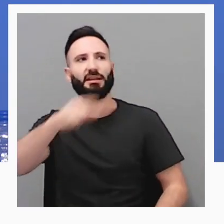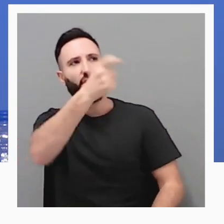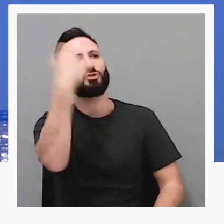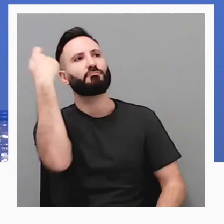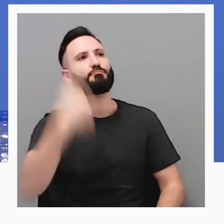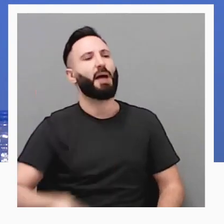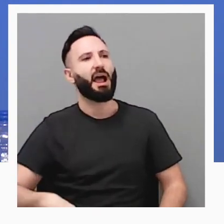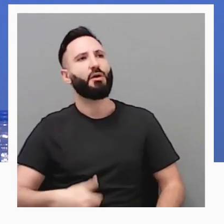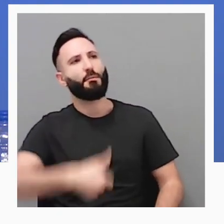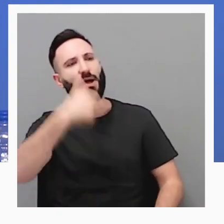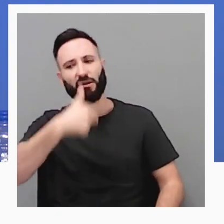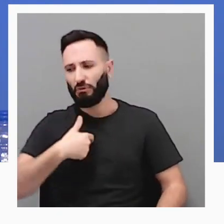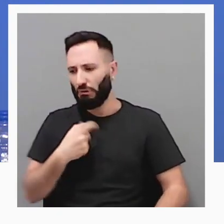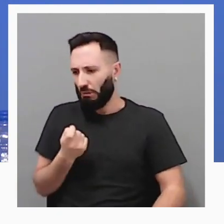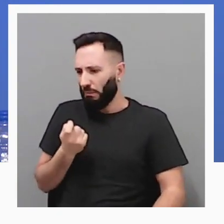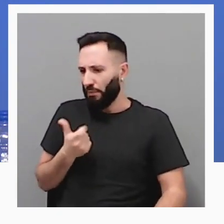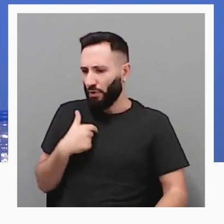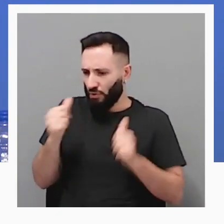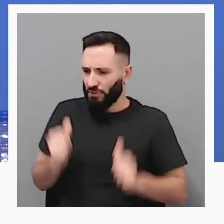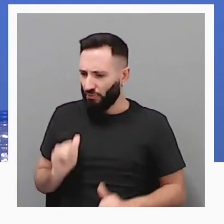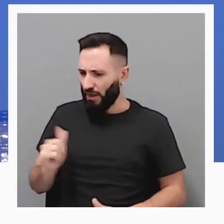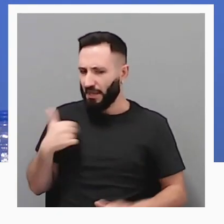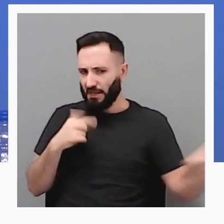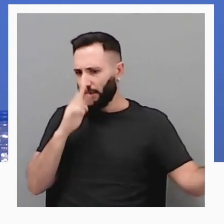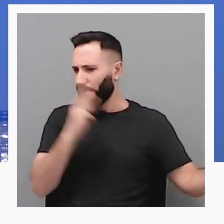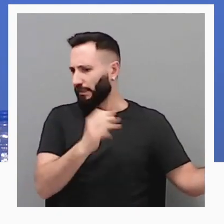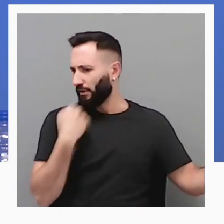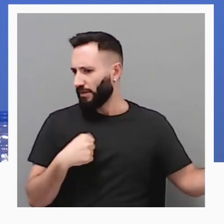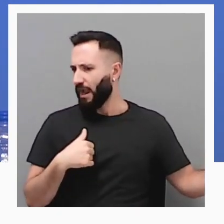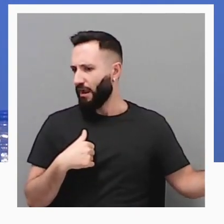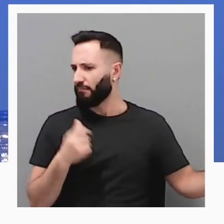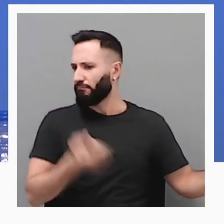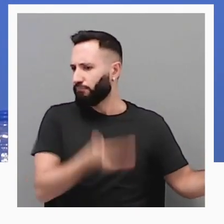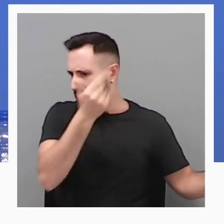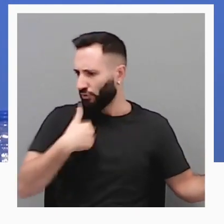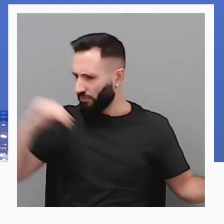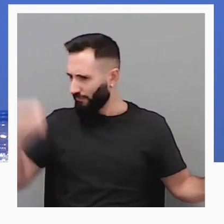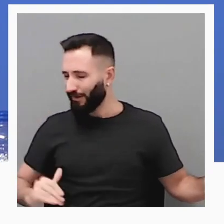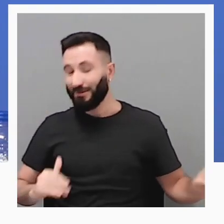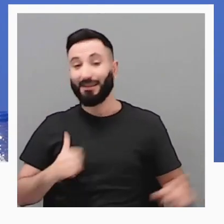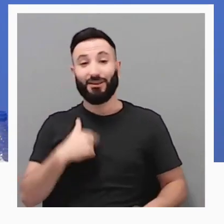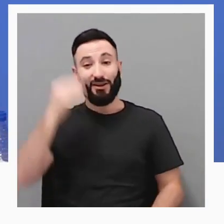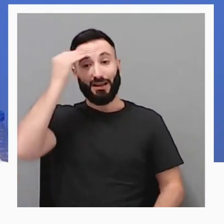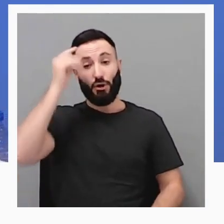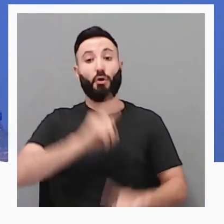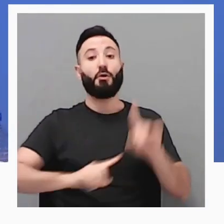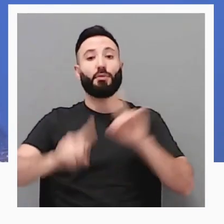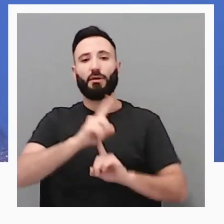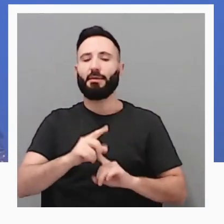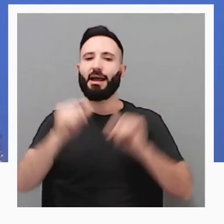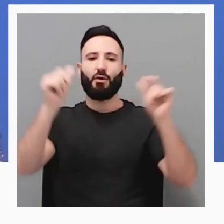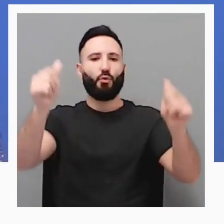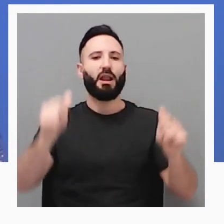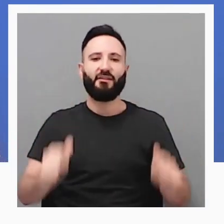porque él acaba de llegar y el otro pues ya lleva 3 años con este empleador, y el problema está para mí en la cualificación y